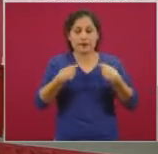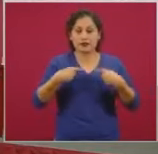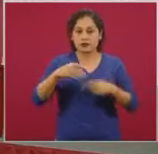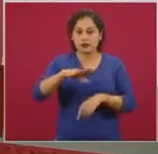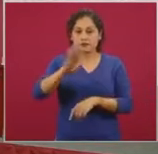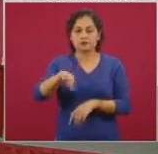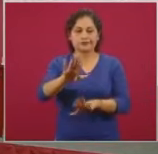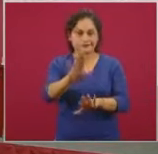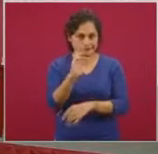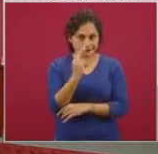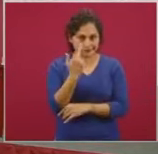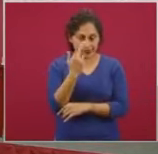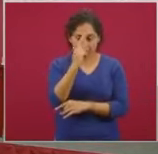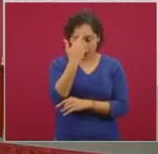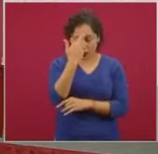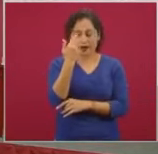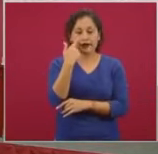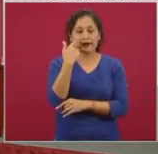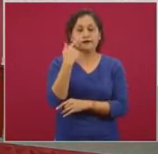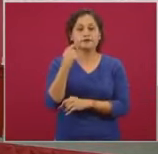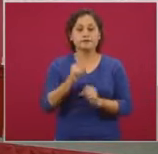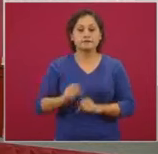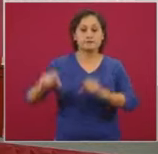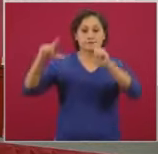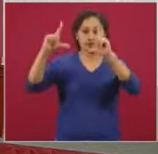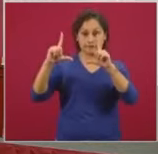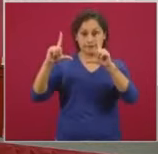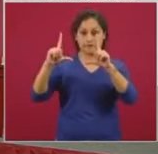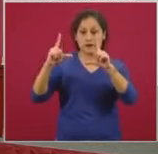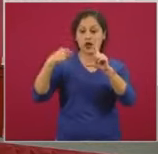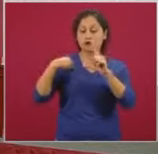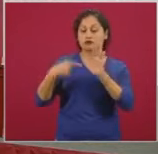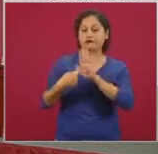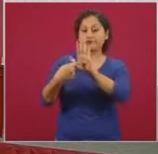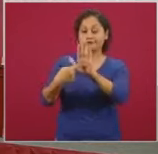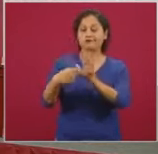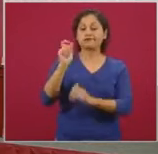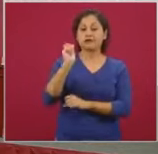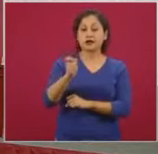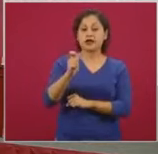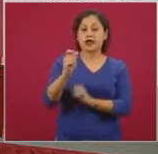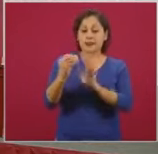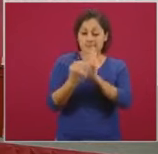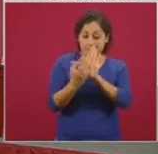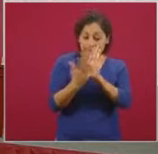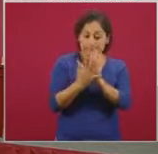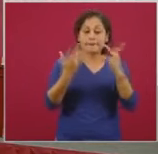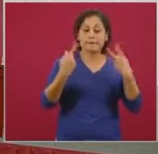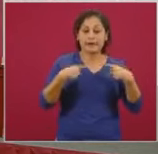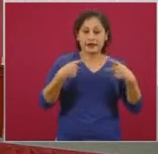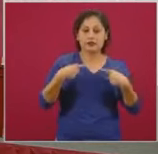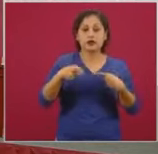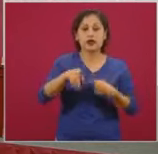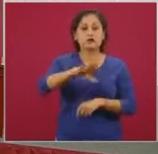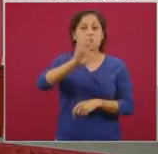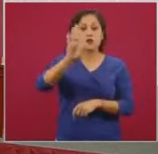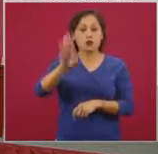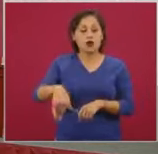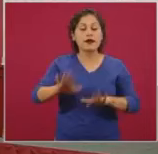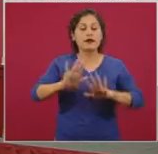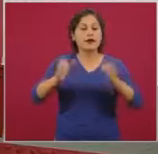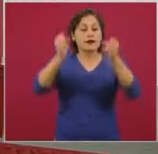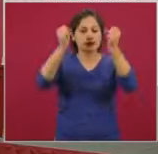Recordemos que en este gráfico que presentamos no solamente colocamos las defunciones que ya han sido confirmadas por